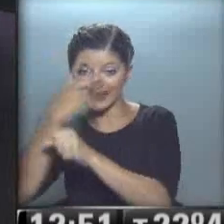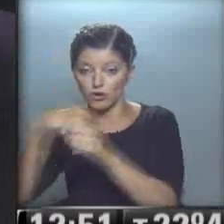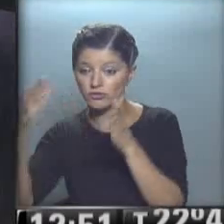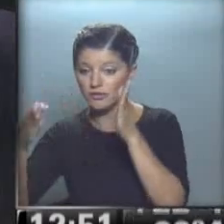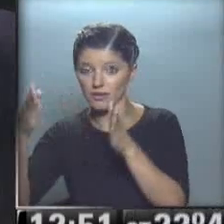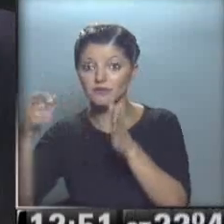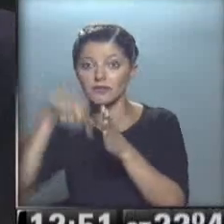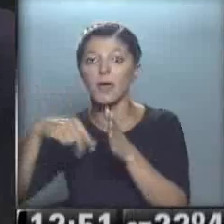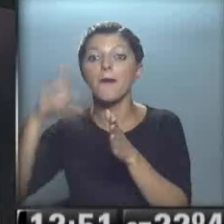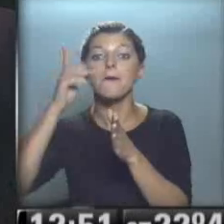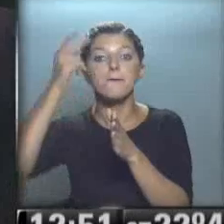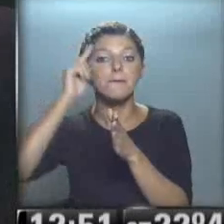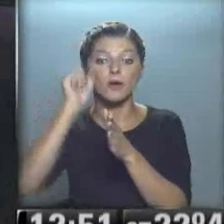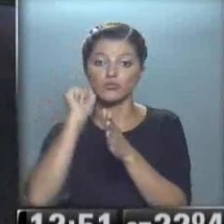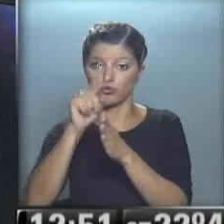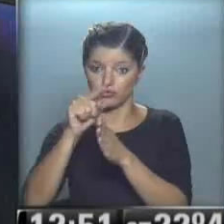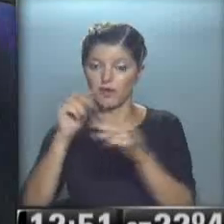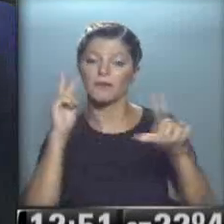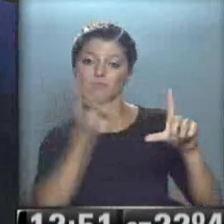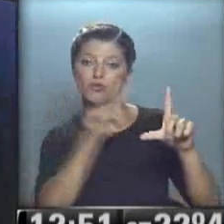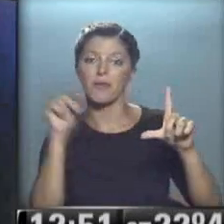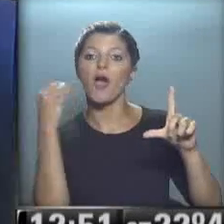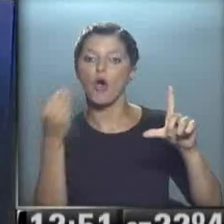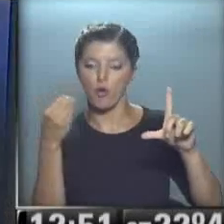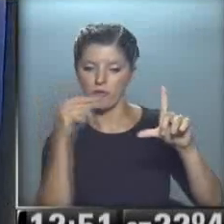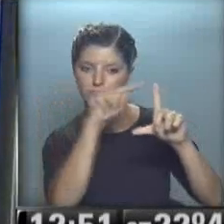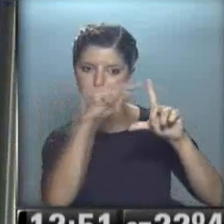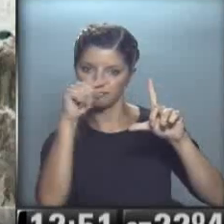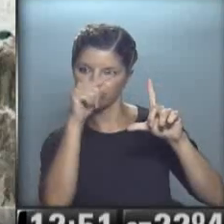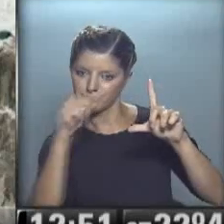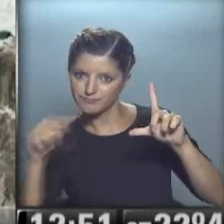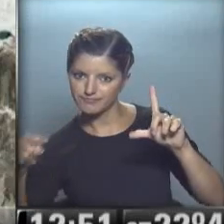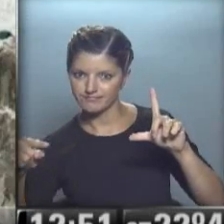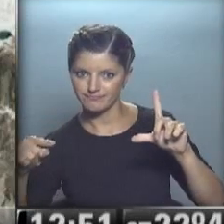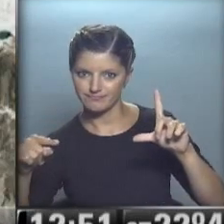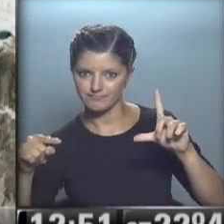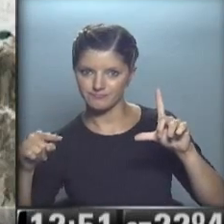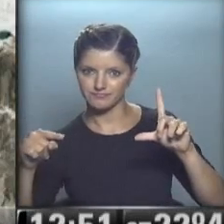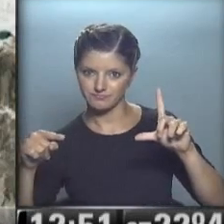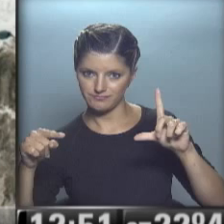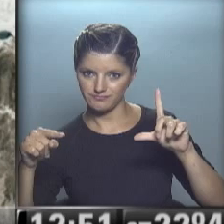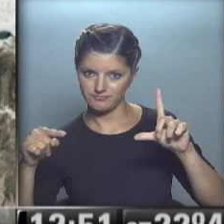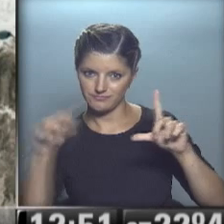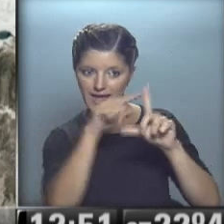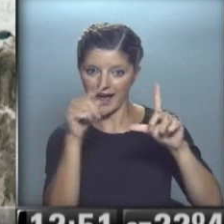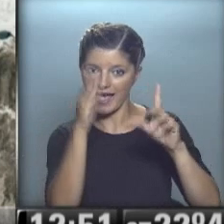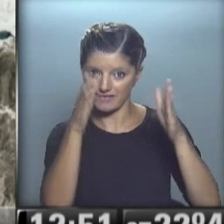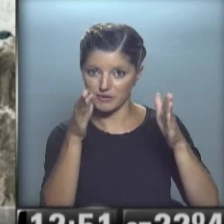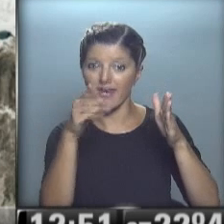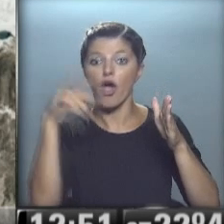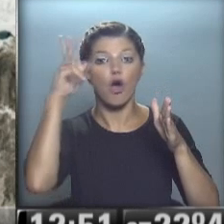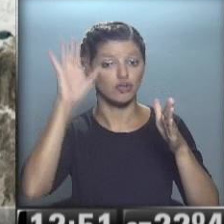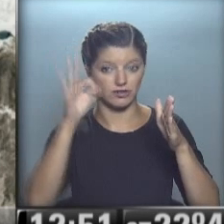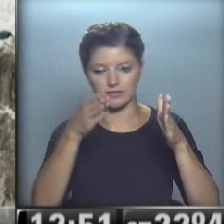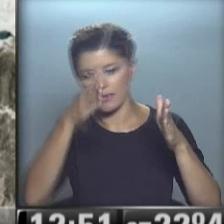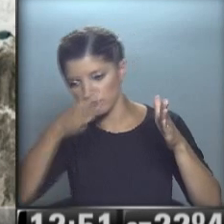fallo 80 millas para chile y luego la diagonal para que Perú pueda tener las 200